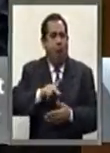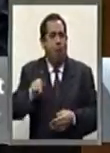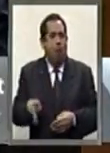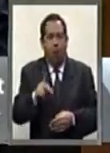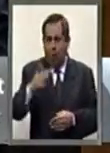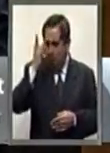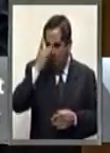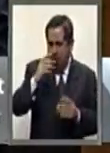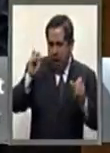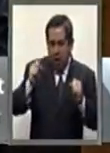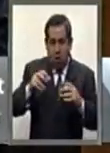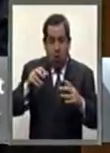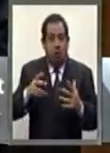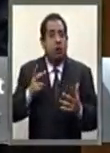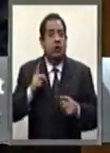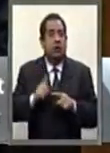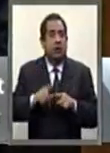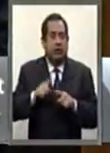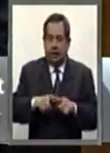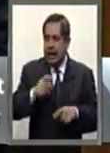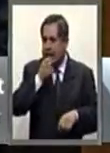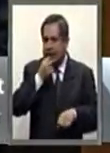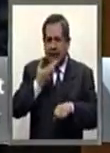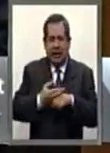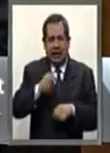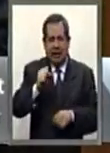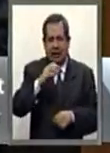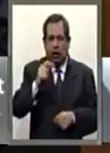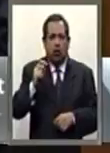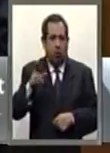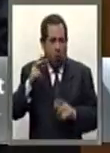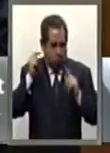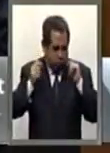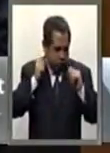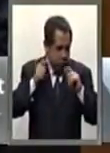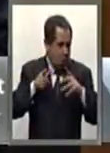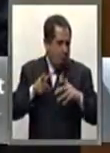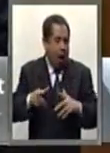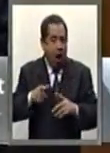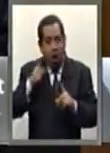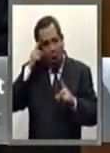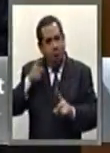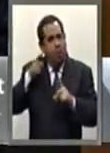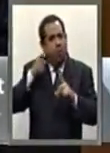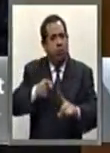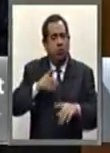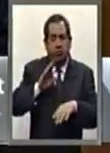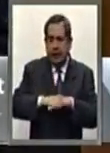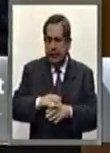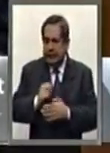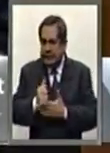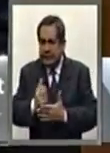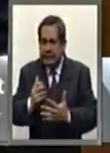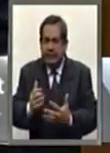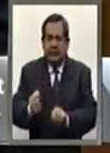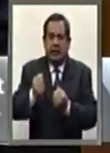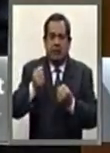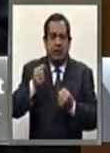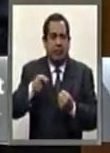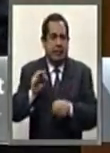Mágicos, el cual es desarrollado por la Secretaría de Turismo y que precisamente tiene como objetivo rescatar el valor